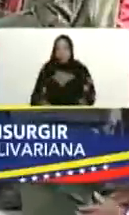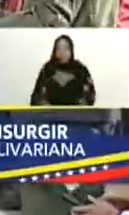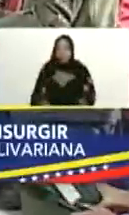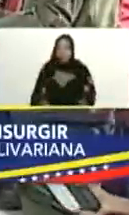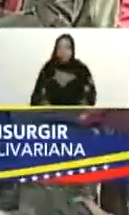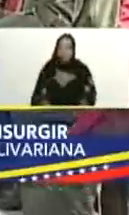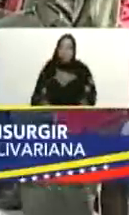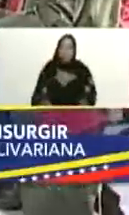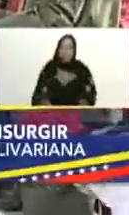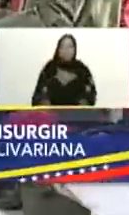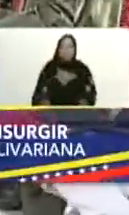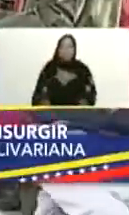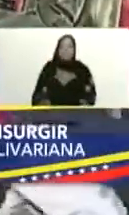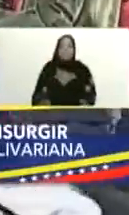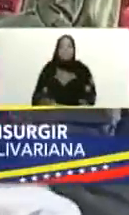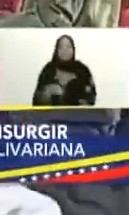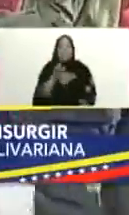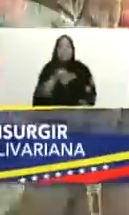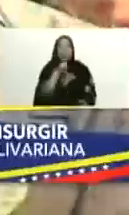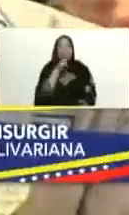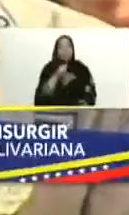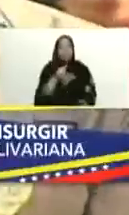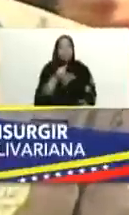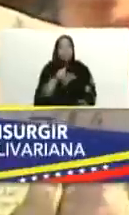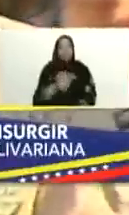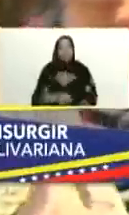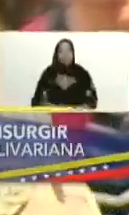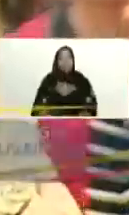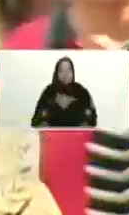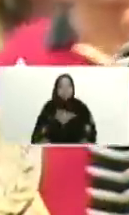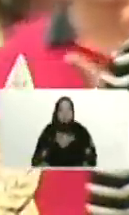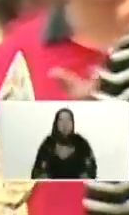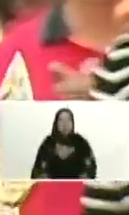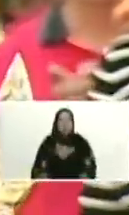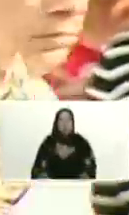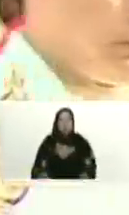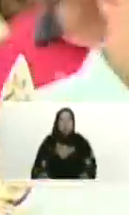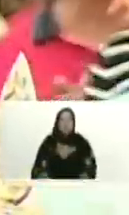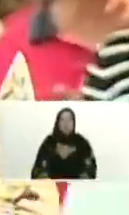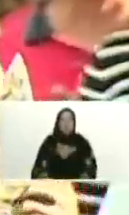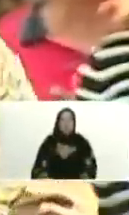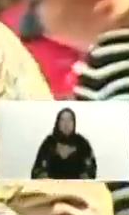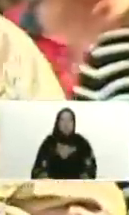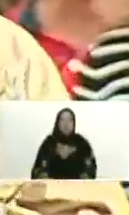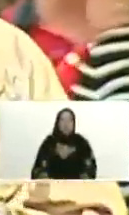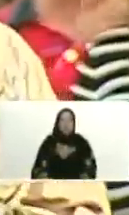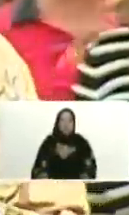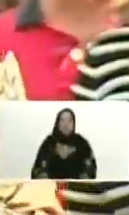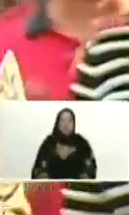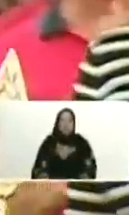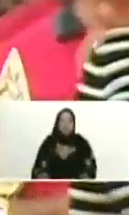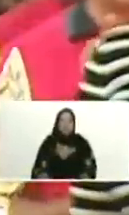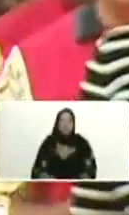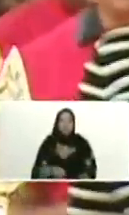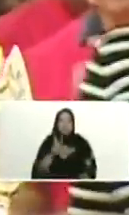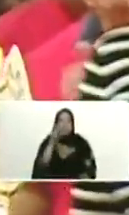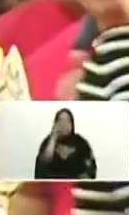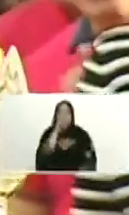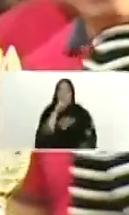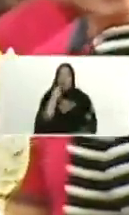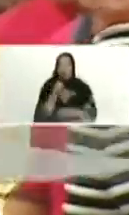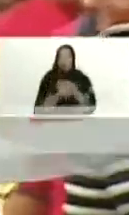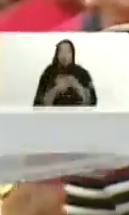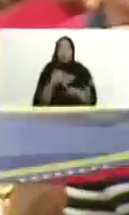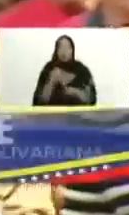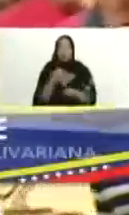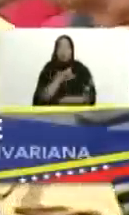bolivariana, le quiere informar que está cumpliendo la orden hace 2 años cuando